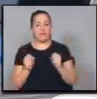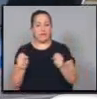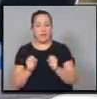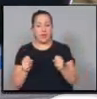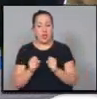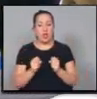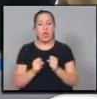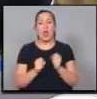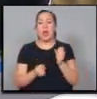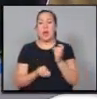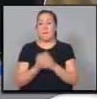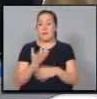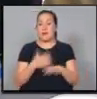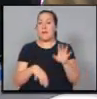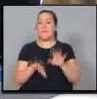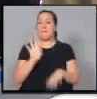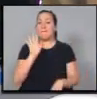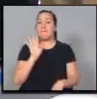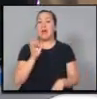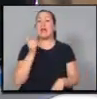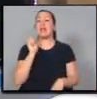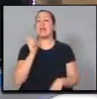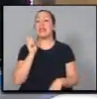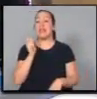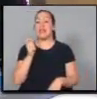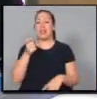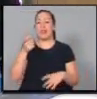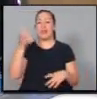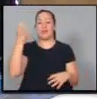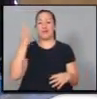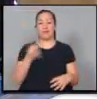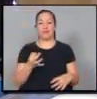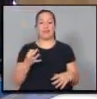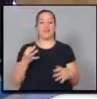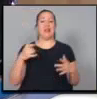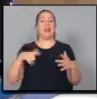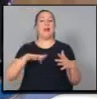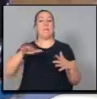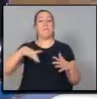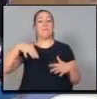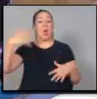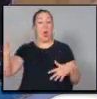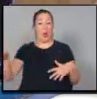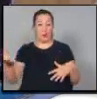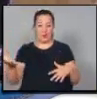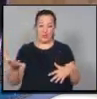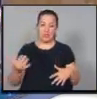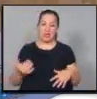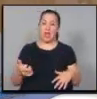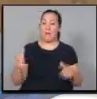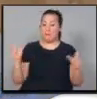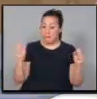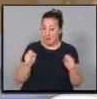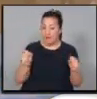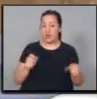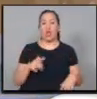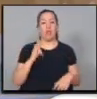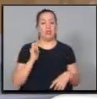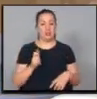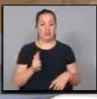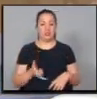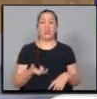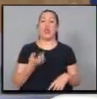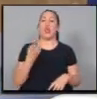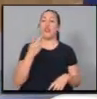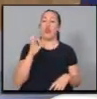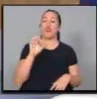las primeras horas y sobre todo aquellos que venimos de las afueras de la capital federal, del conurbano. Mucho más fresco está. Sí, claro que sí. Y